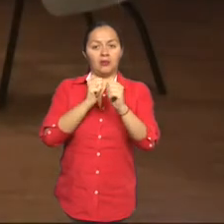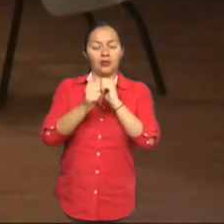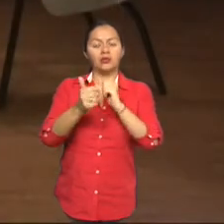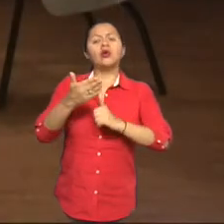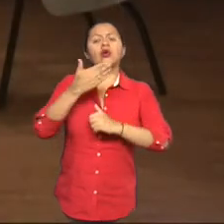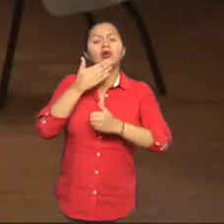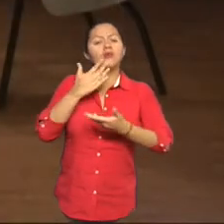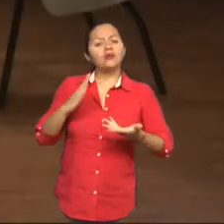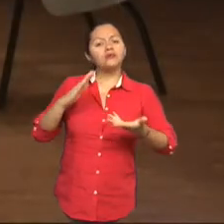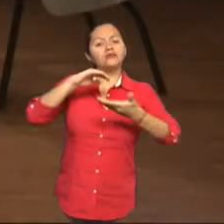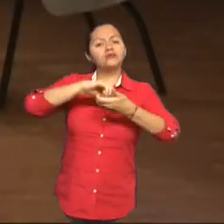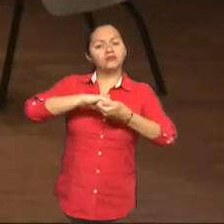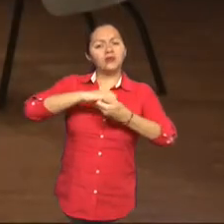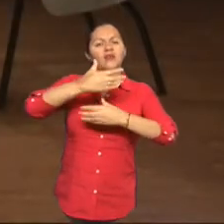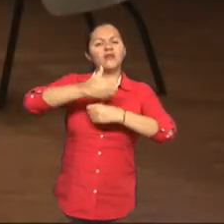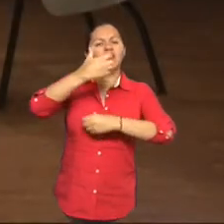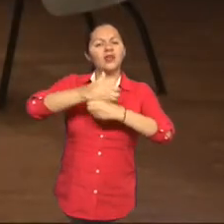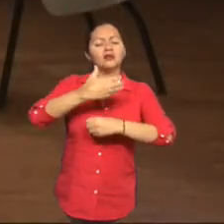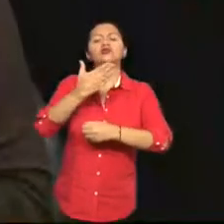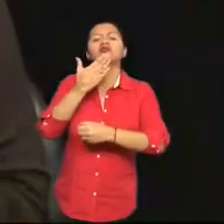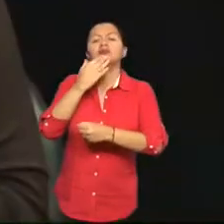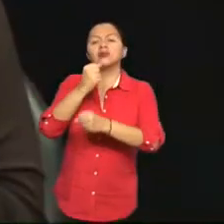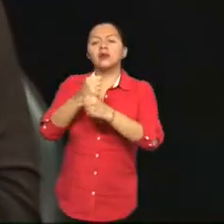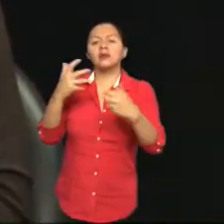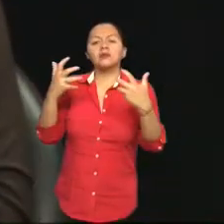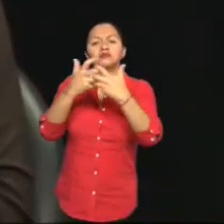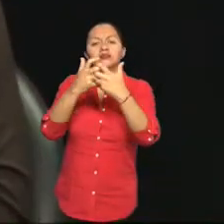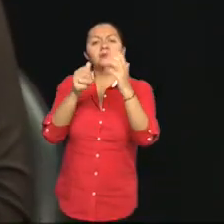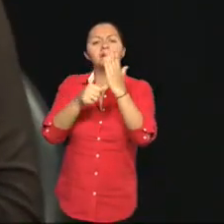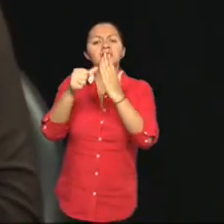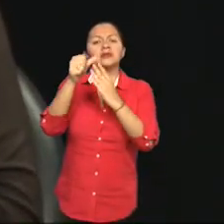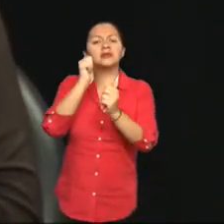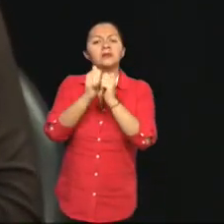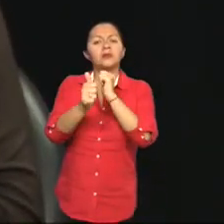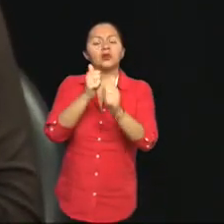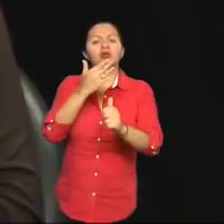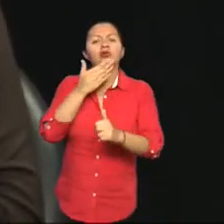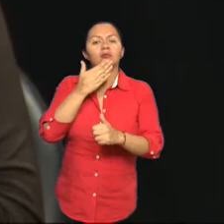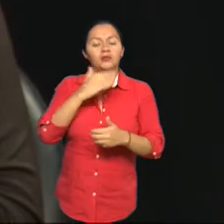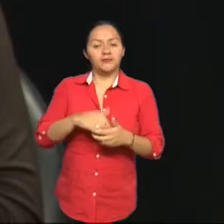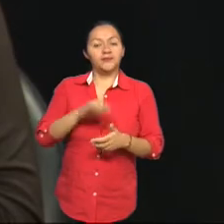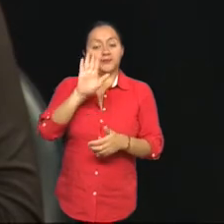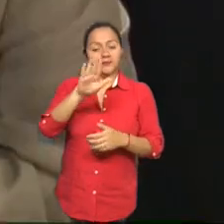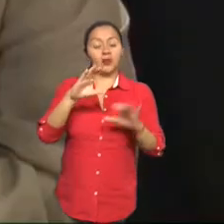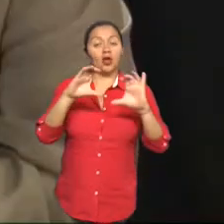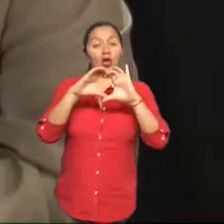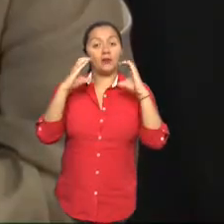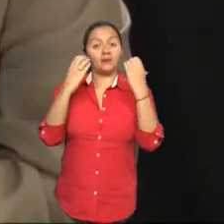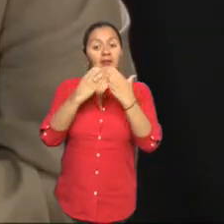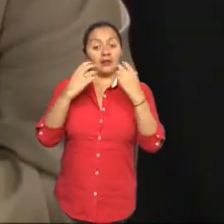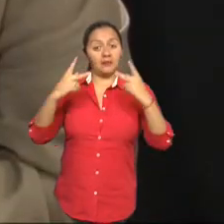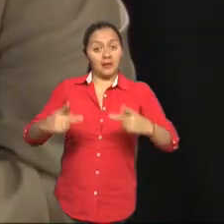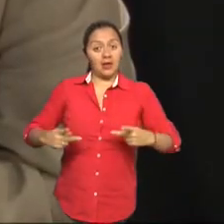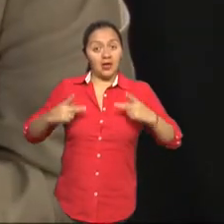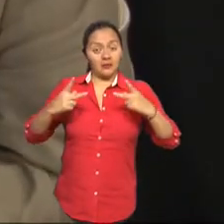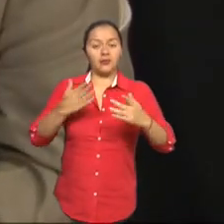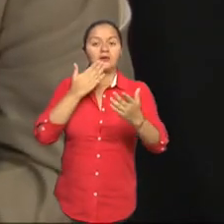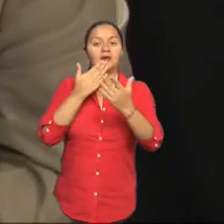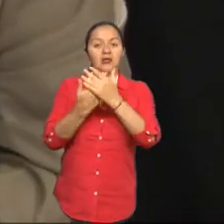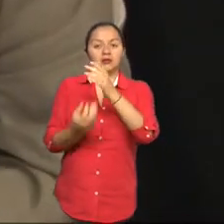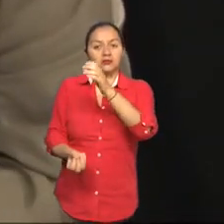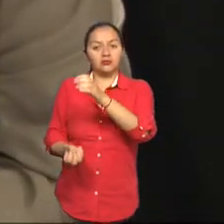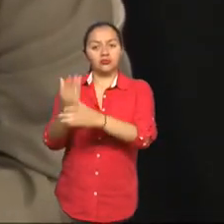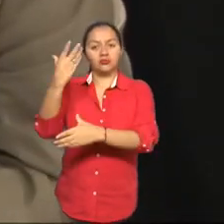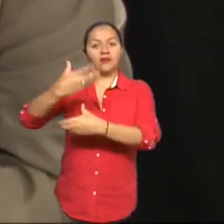están vinculados con las federaciones y de qué manera articulan con el Ministerio de Deporte? El Comité Paralímpico fue creado por las federaciones. Uh-huh. Es decir,